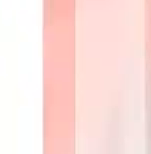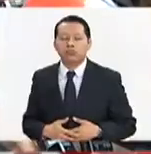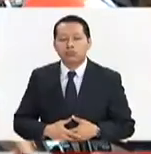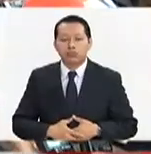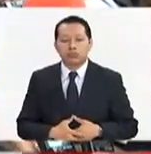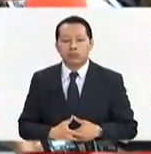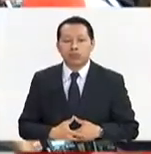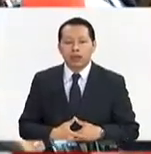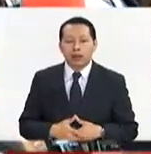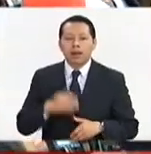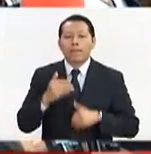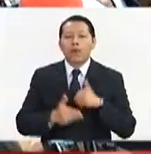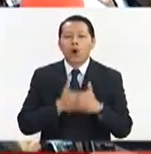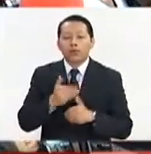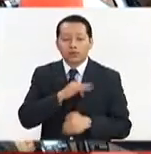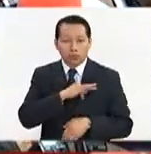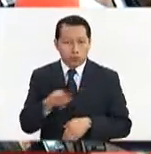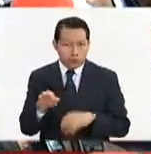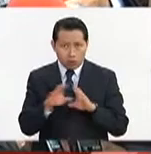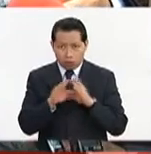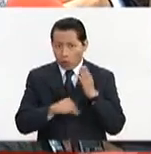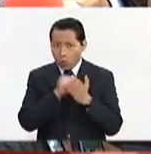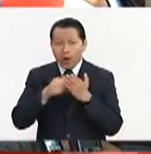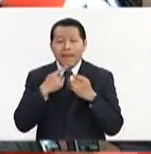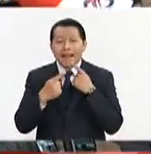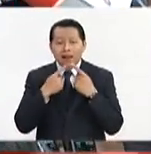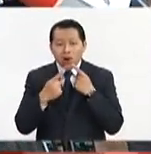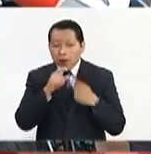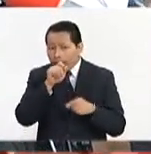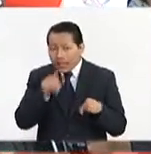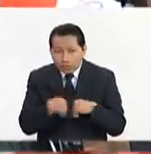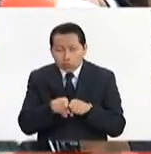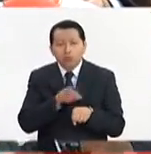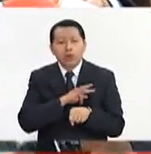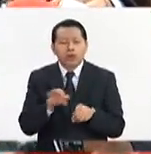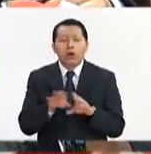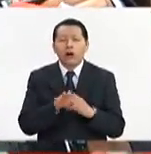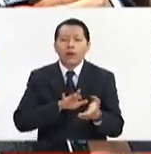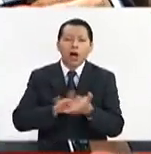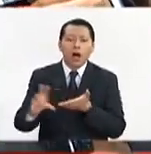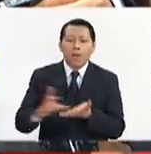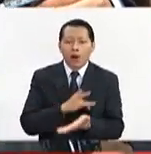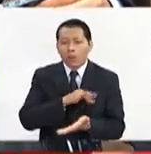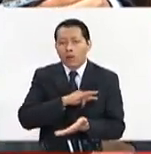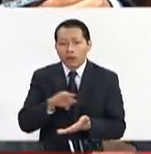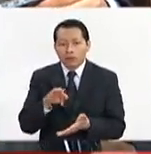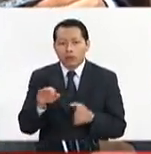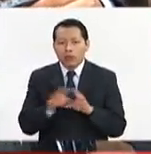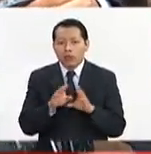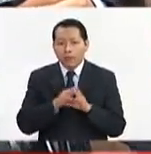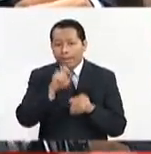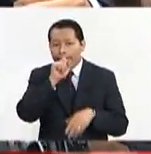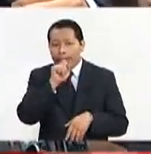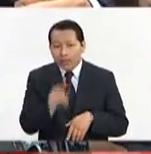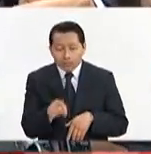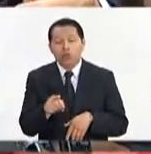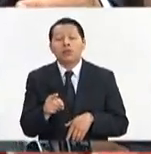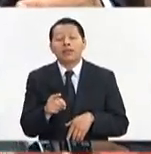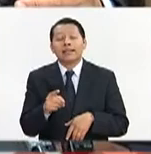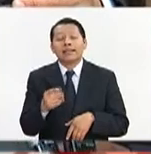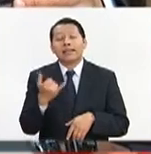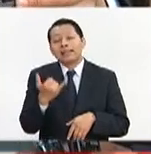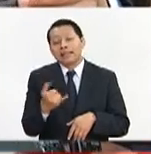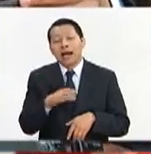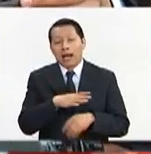El proceso permite espacios de diálogo, el proceso permite cooperación en el análisis de las iniciativas que presentamos